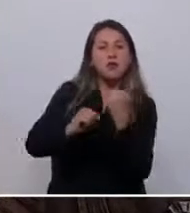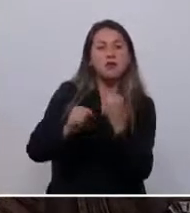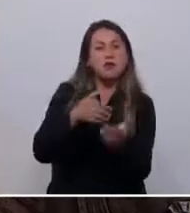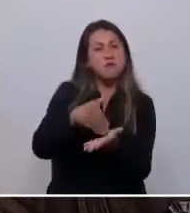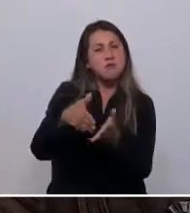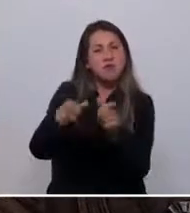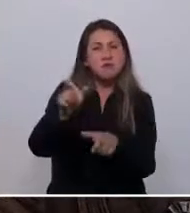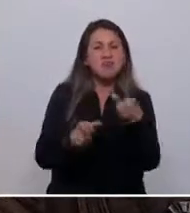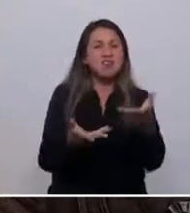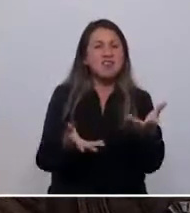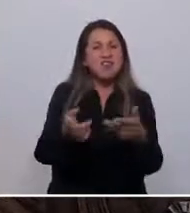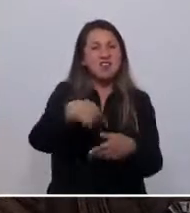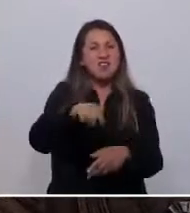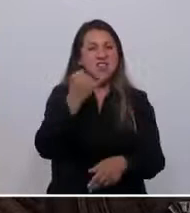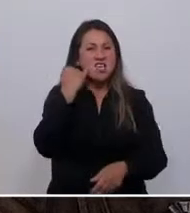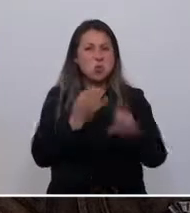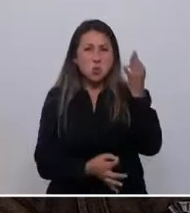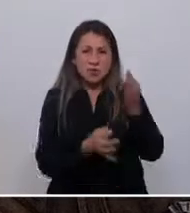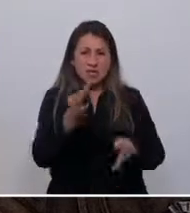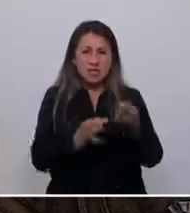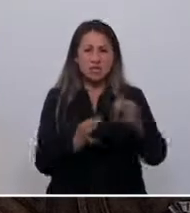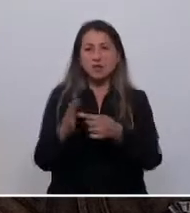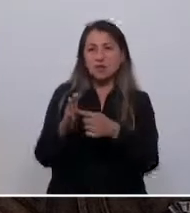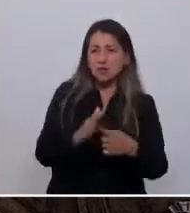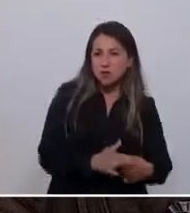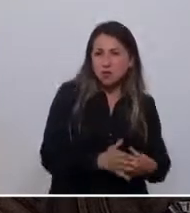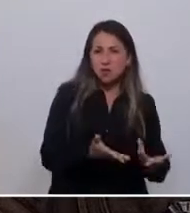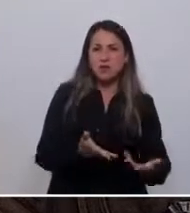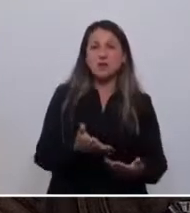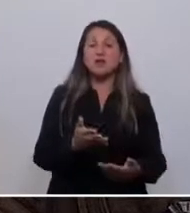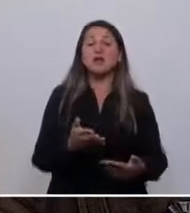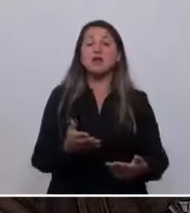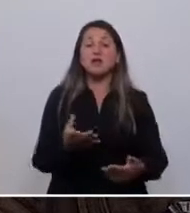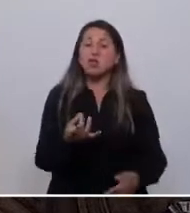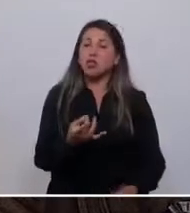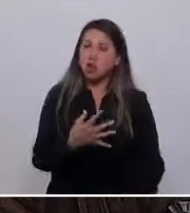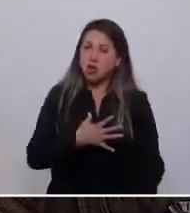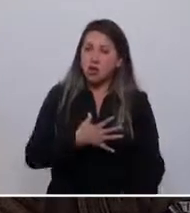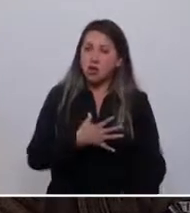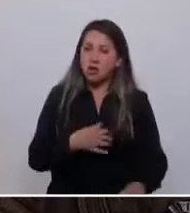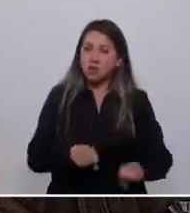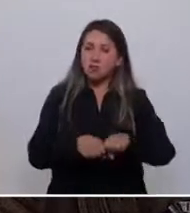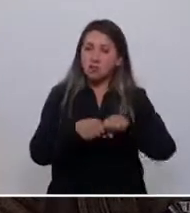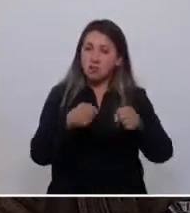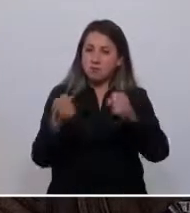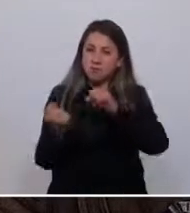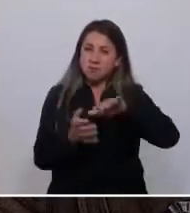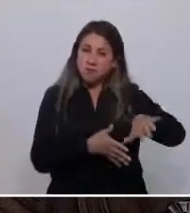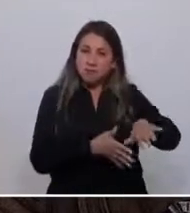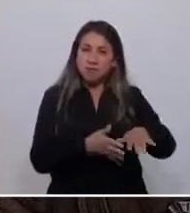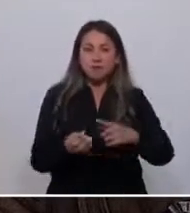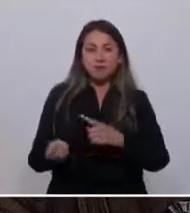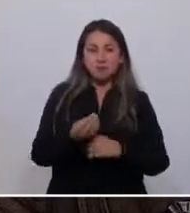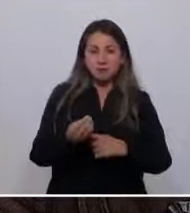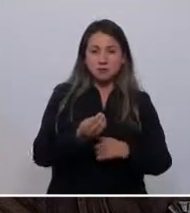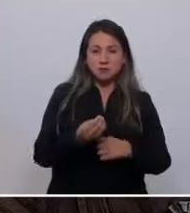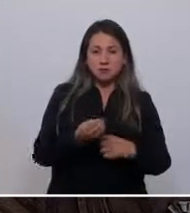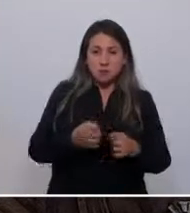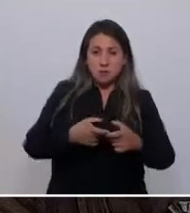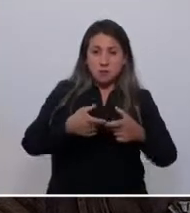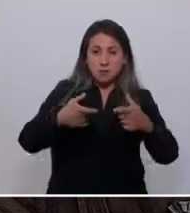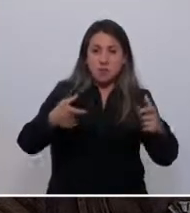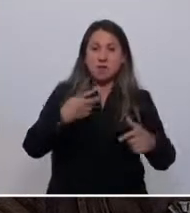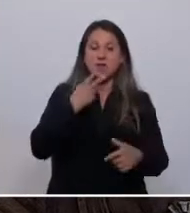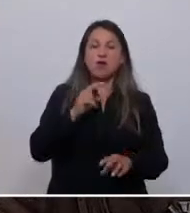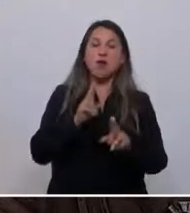injusticias, discriminaciones y grandes dolores que han alimentado nuestra vida, pero que